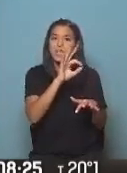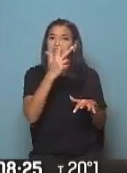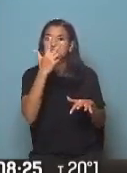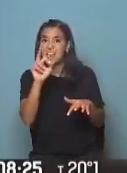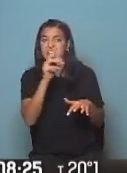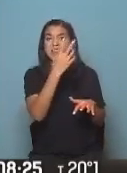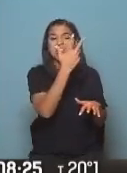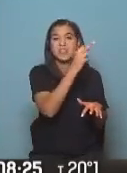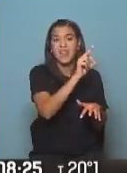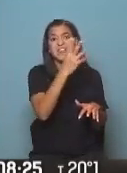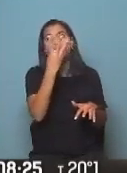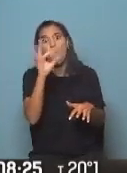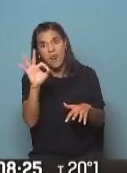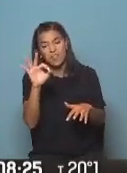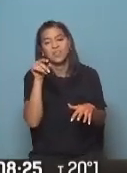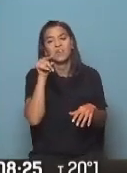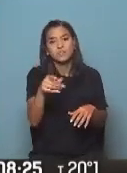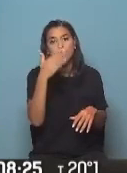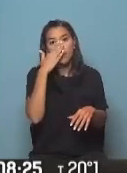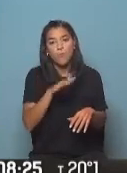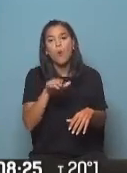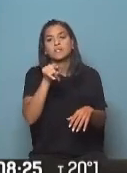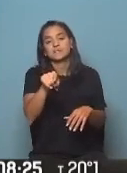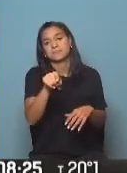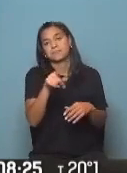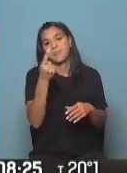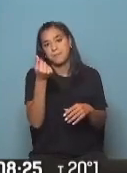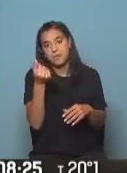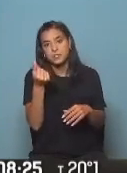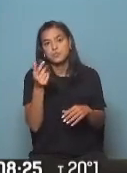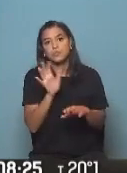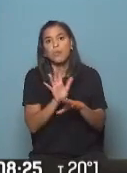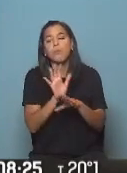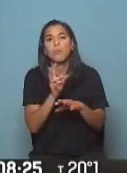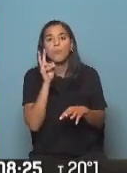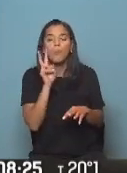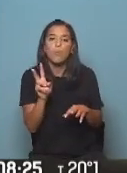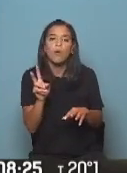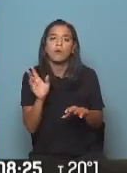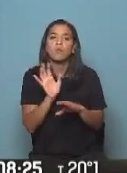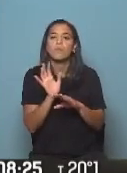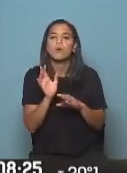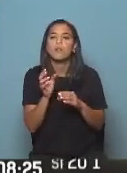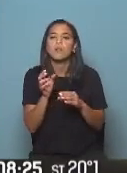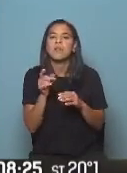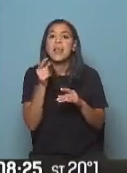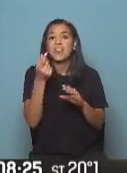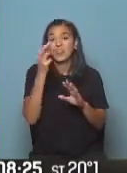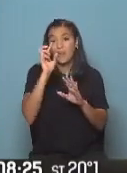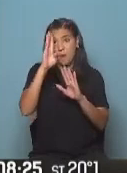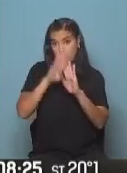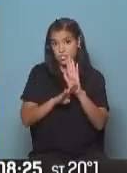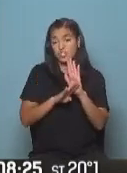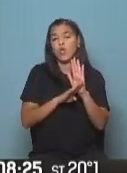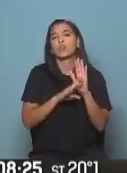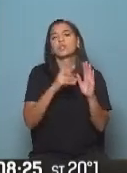30 a 40. Eso después se trasladó en precios. Si uno lo ve, bastante barata la sacamos. A ver. Porque la devaluación fue de un